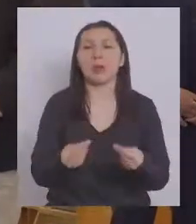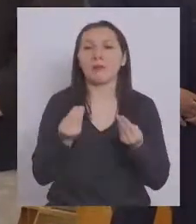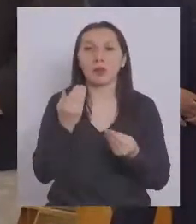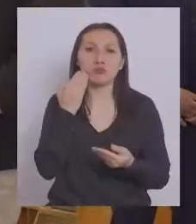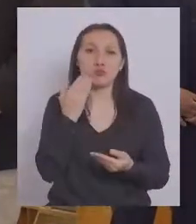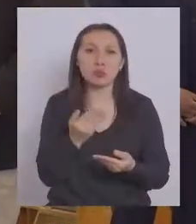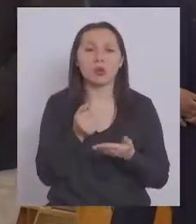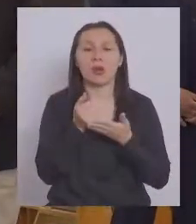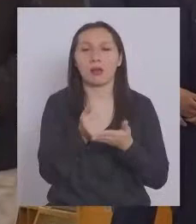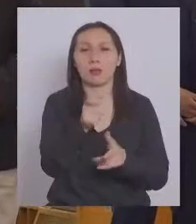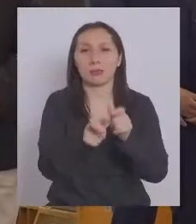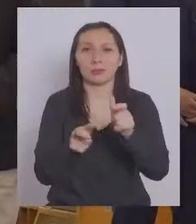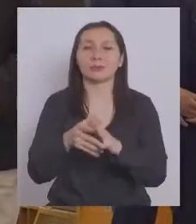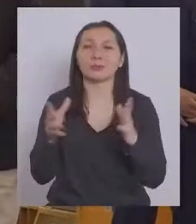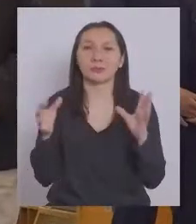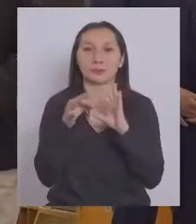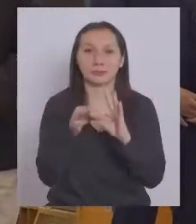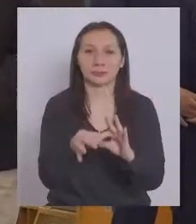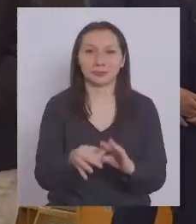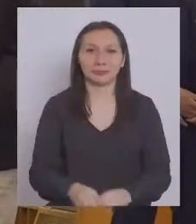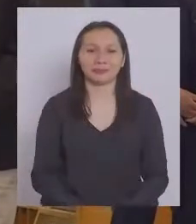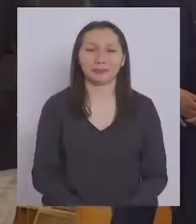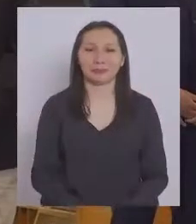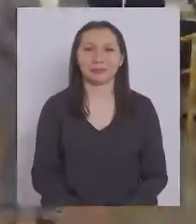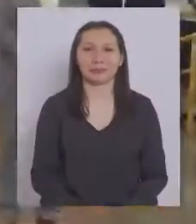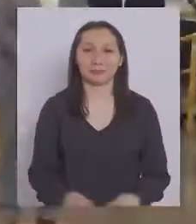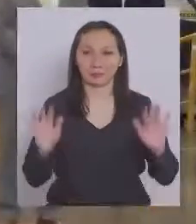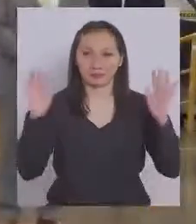de las personas. Muchas gracias.